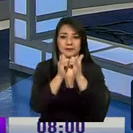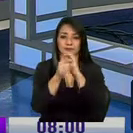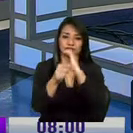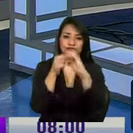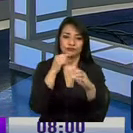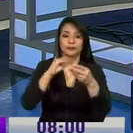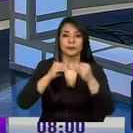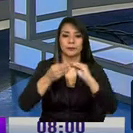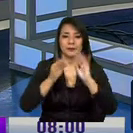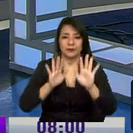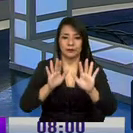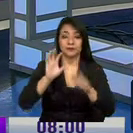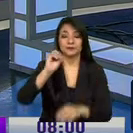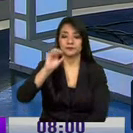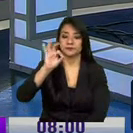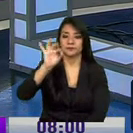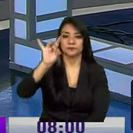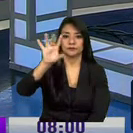número de WhatsApp, el